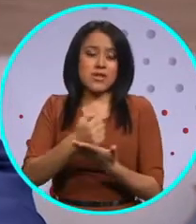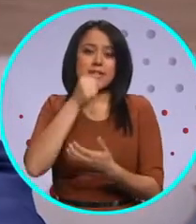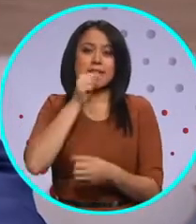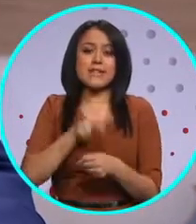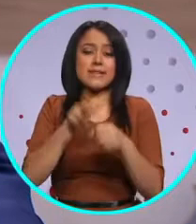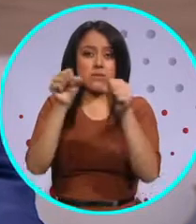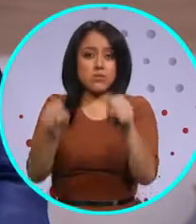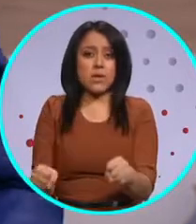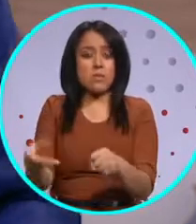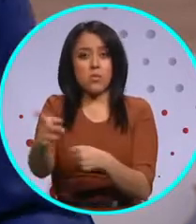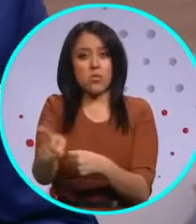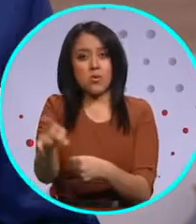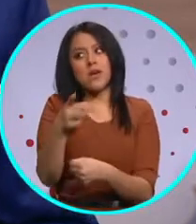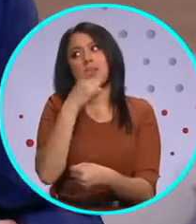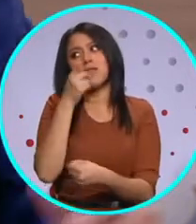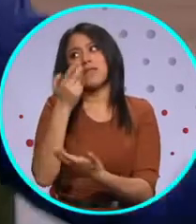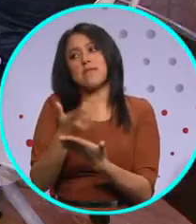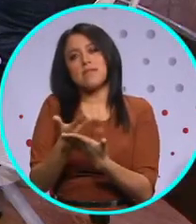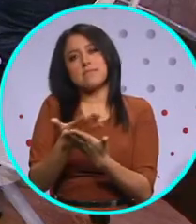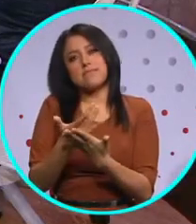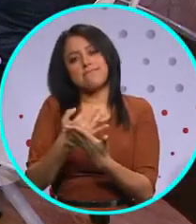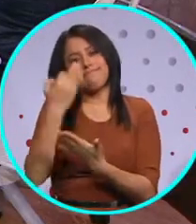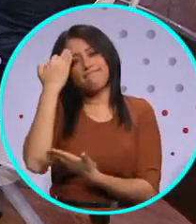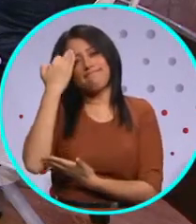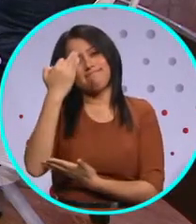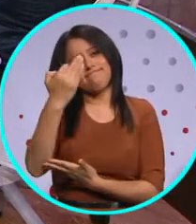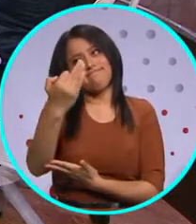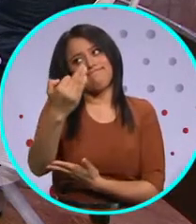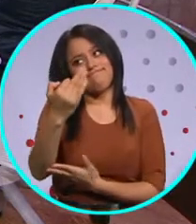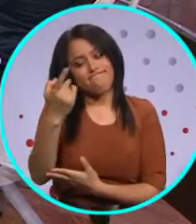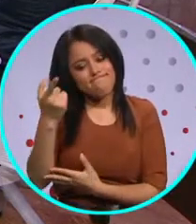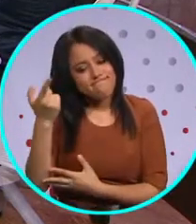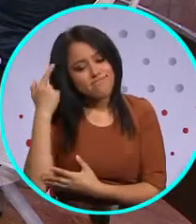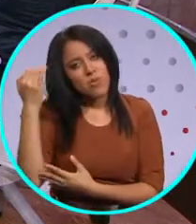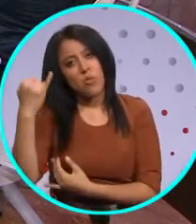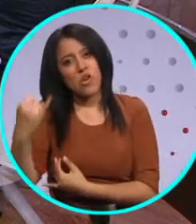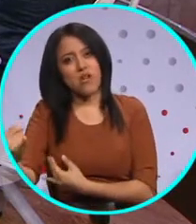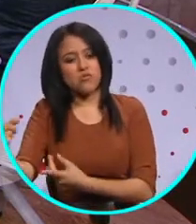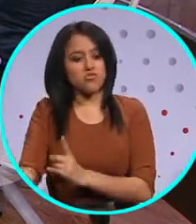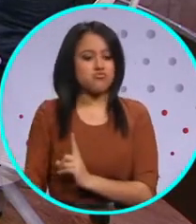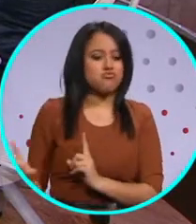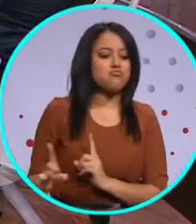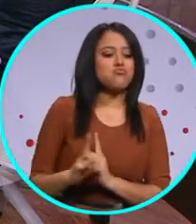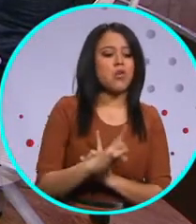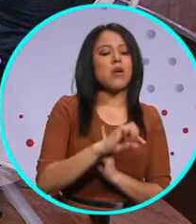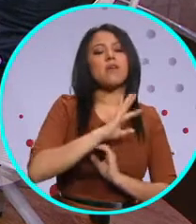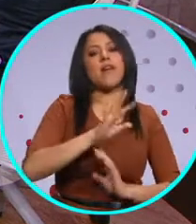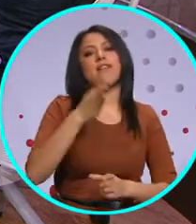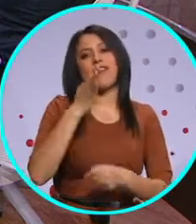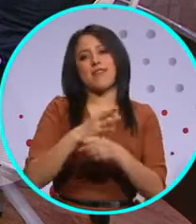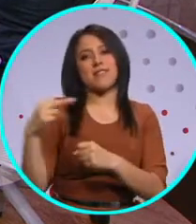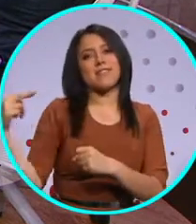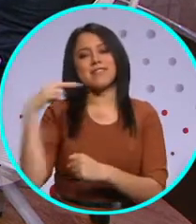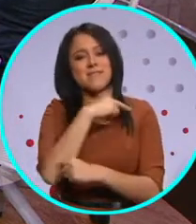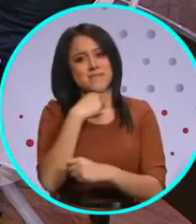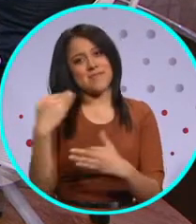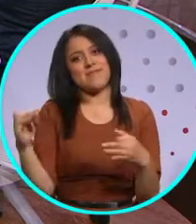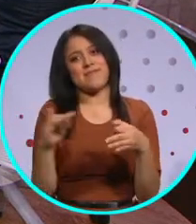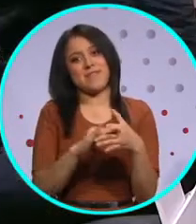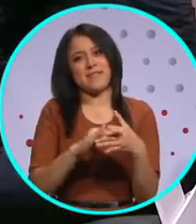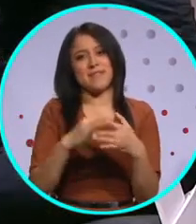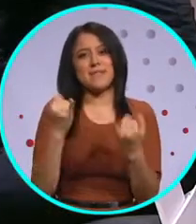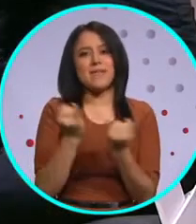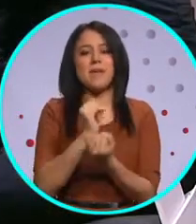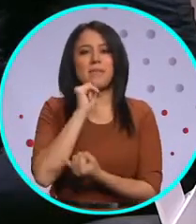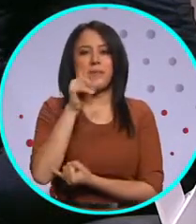seguridad pública a la policía tenemos que esperar que descansar algunos de esos elementos hasta el lugar donde tenías que estar y ahora lo que tenemos tenemos las pantallas